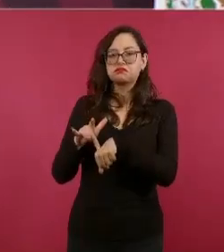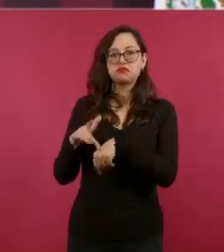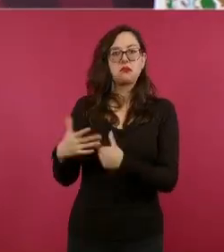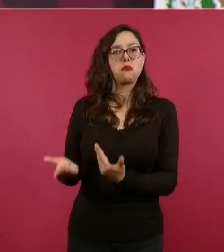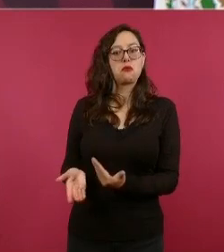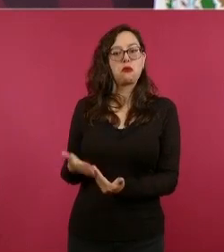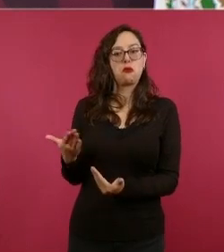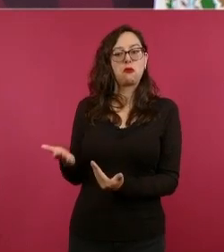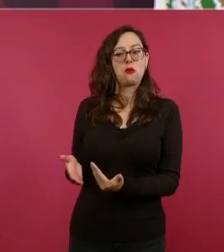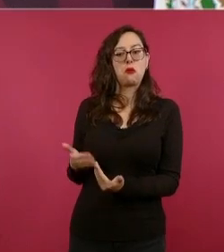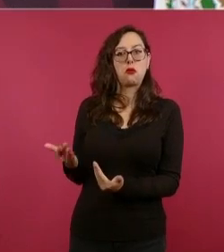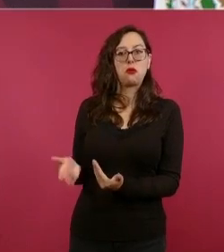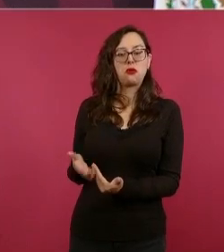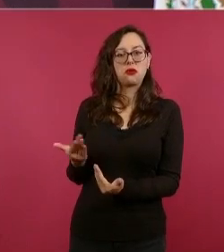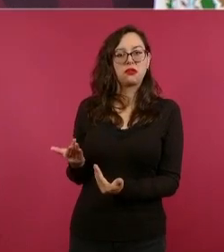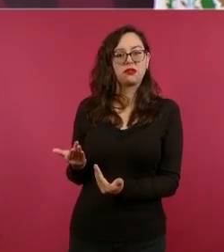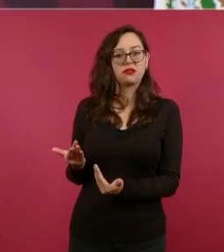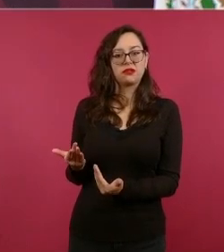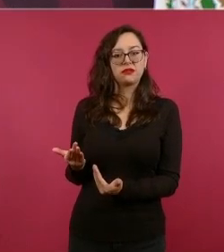México?